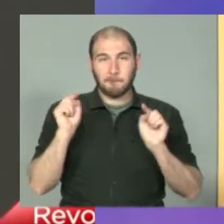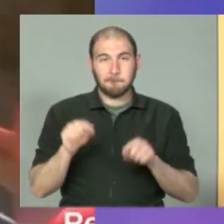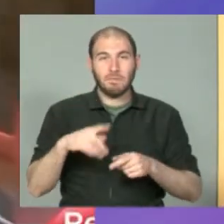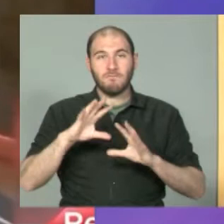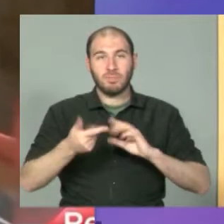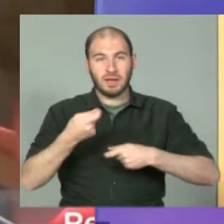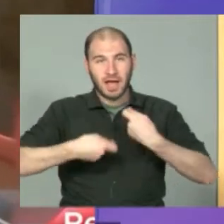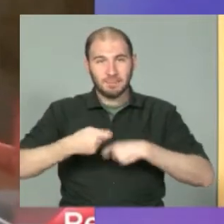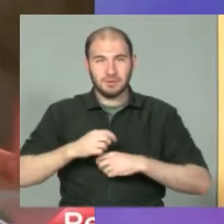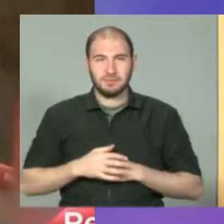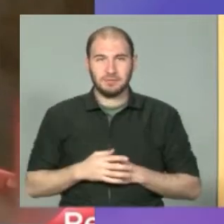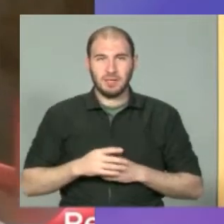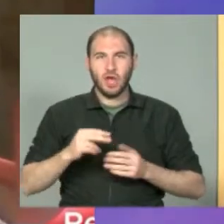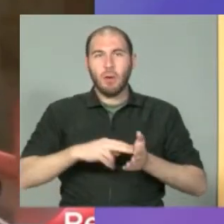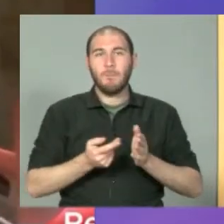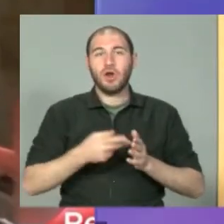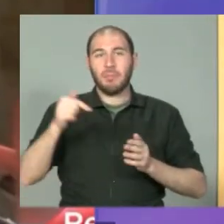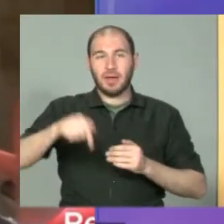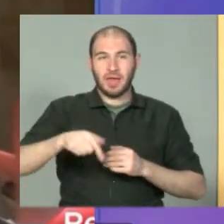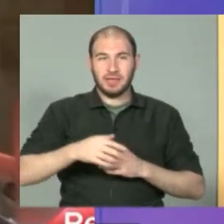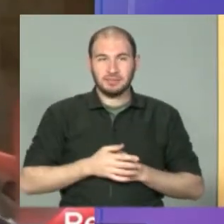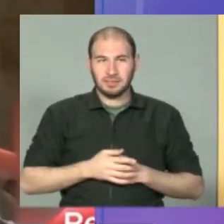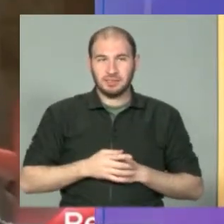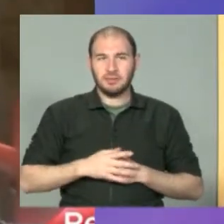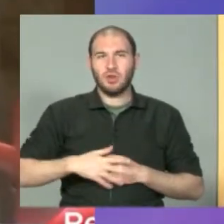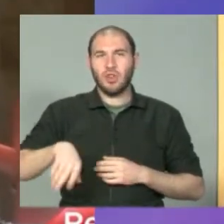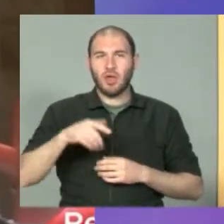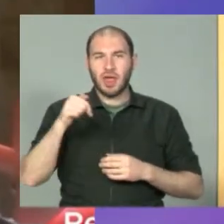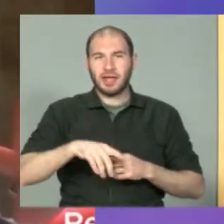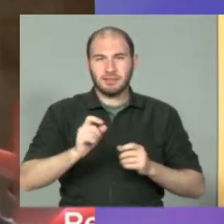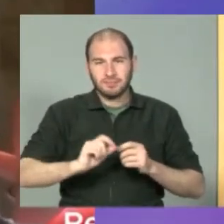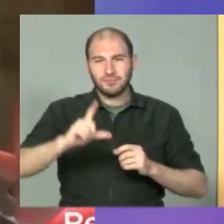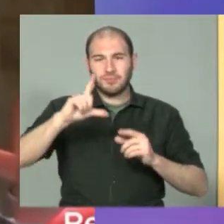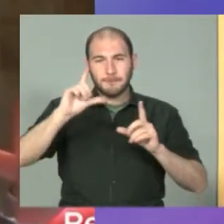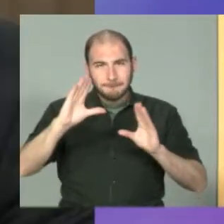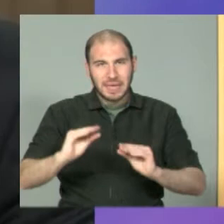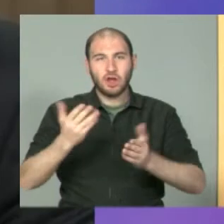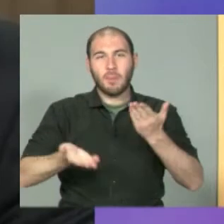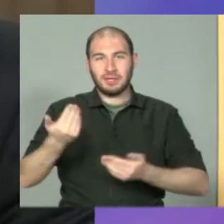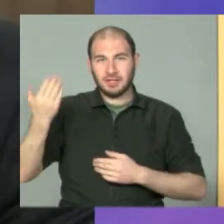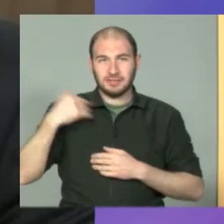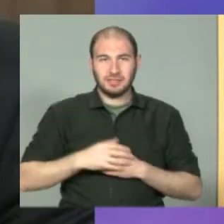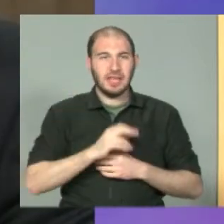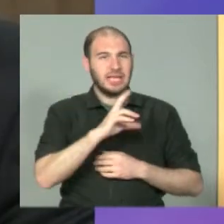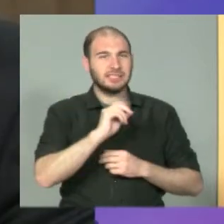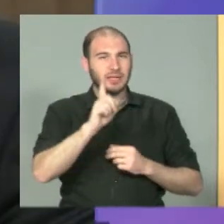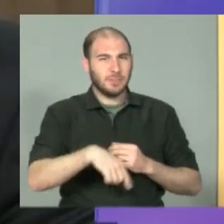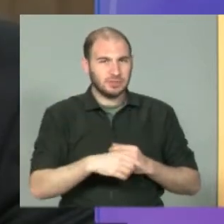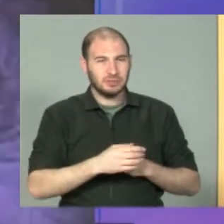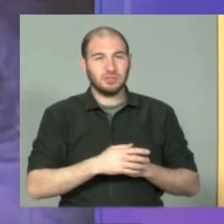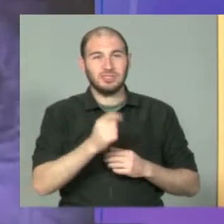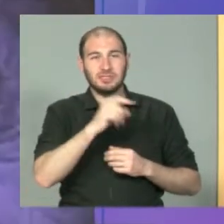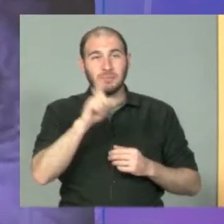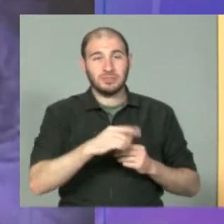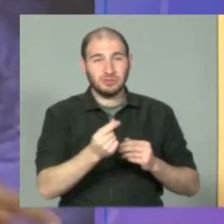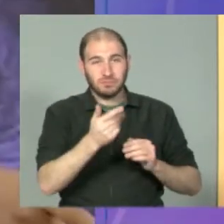tipo de cambio. El impacto que puede producir esta situación, podemos llegar a tener un poco menos de crecimiento que lo que estaba previsto. Pagás un 30% de alquiler, te aumentan 100%